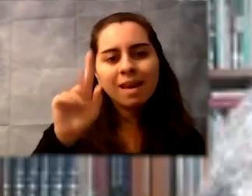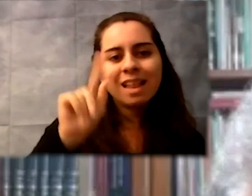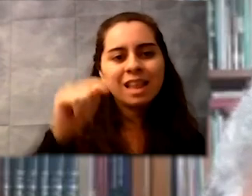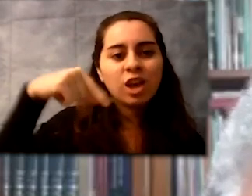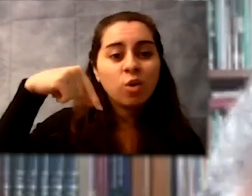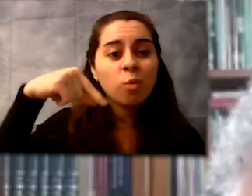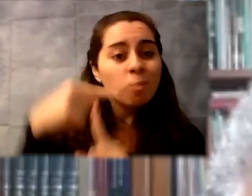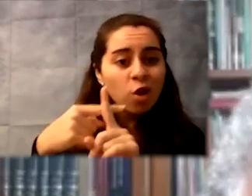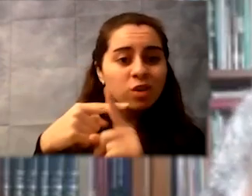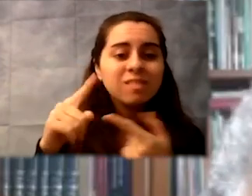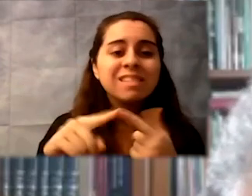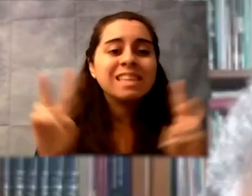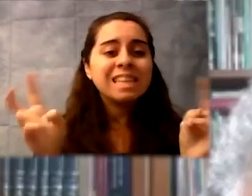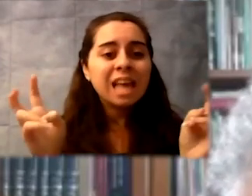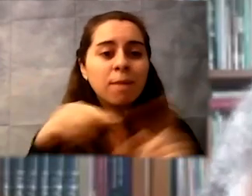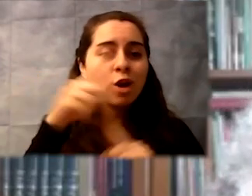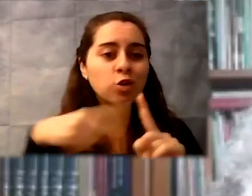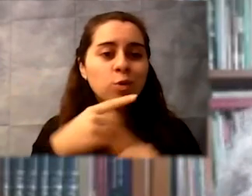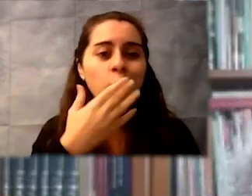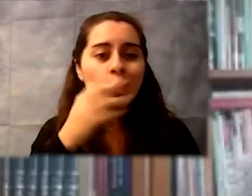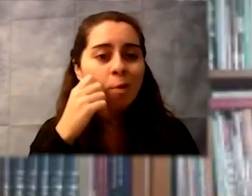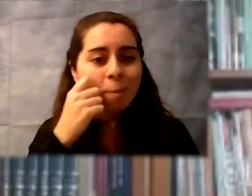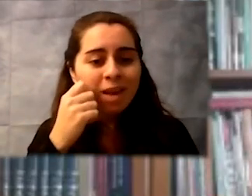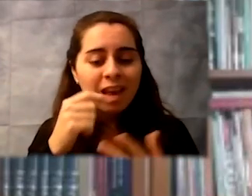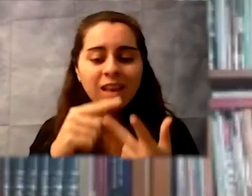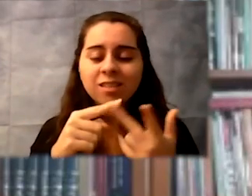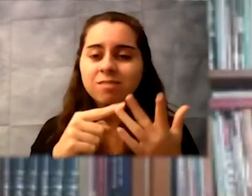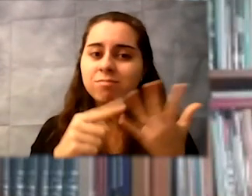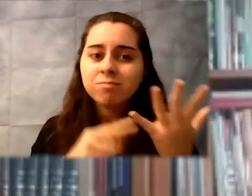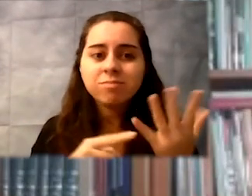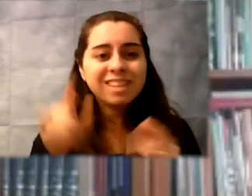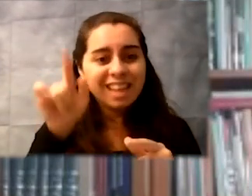que trabajar temas de una sociedad más inclusiva y más justa y equitativamente